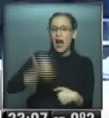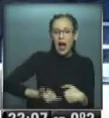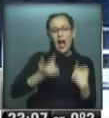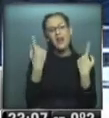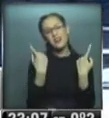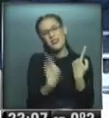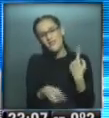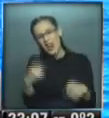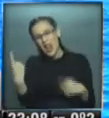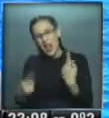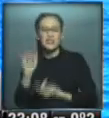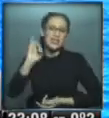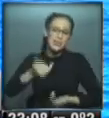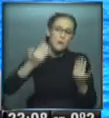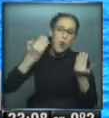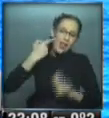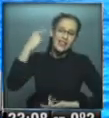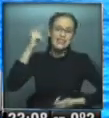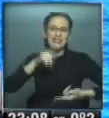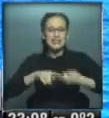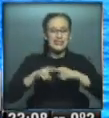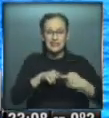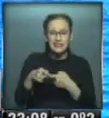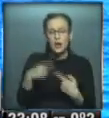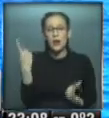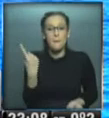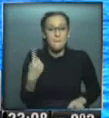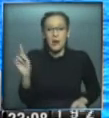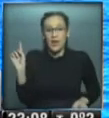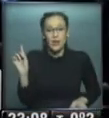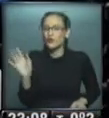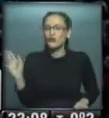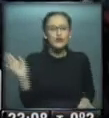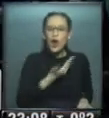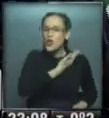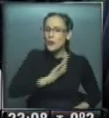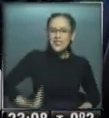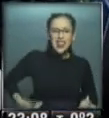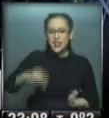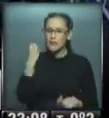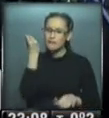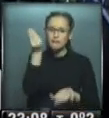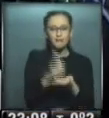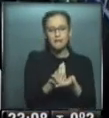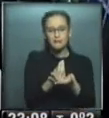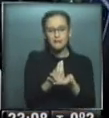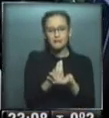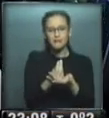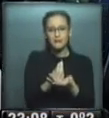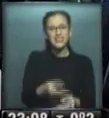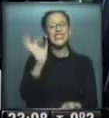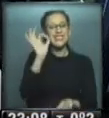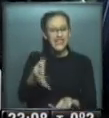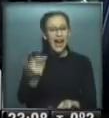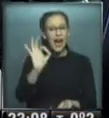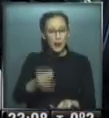diferencias, podemos tener discrepancias, pero que en definitiva todos los presidentes de la región hemos entendido que